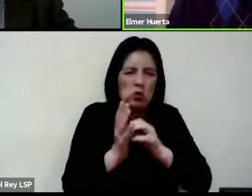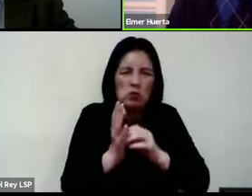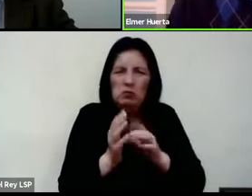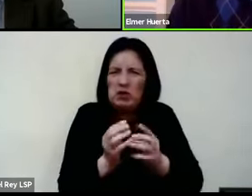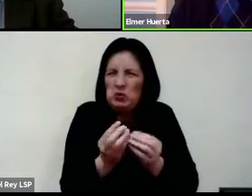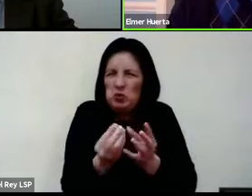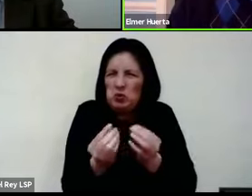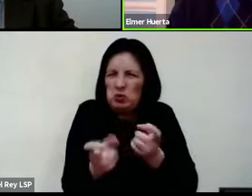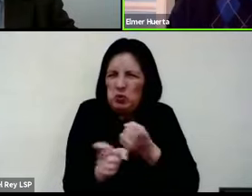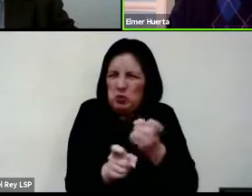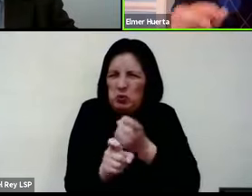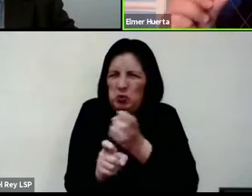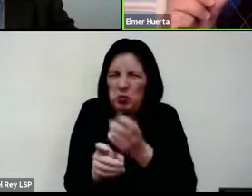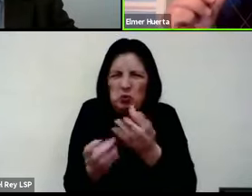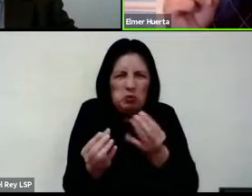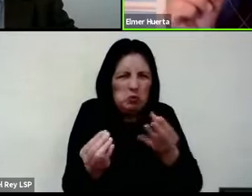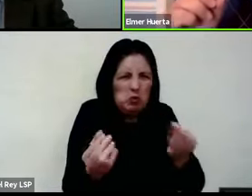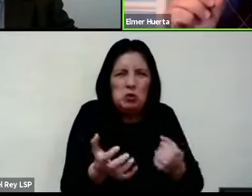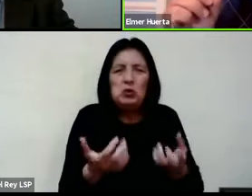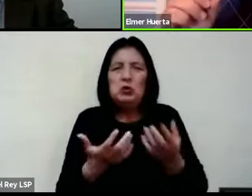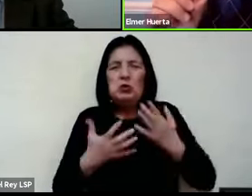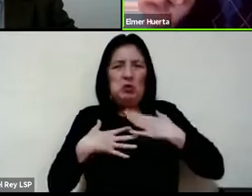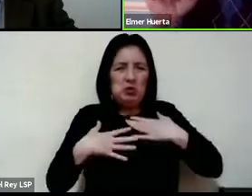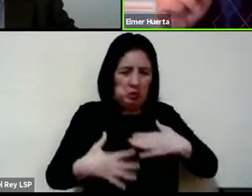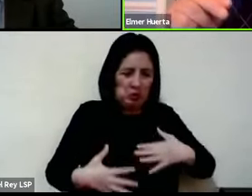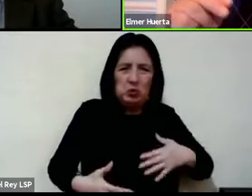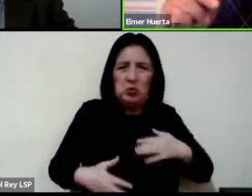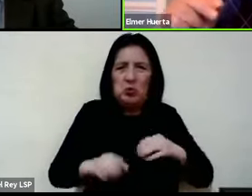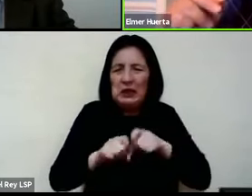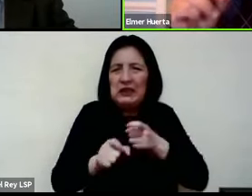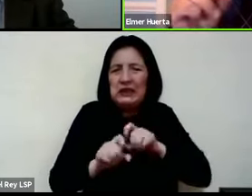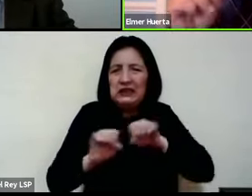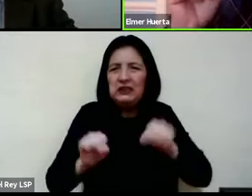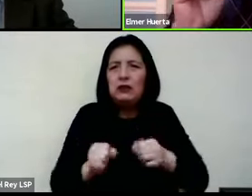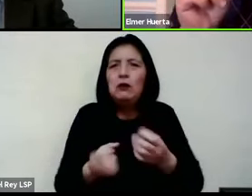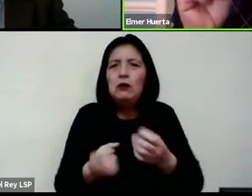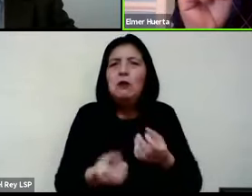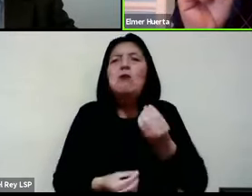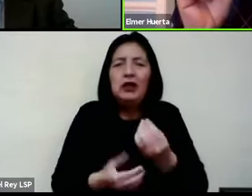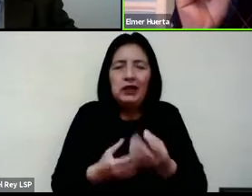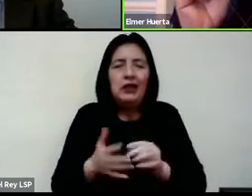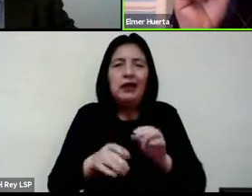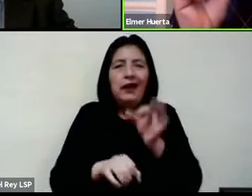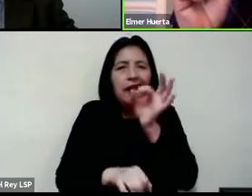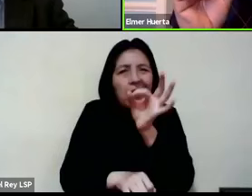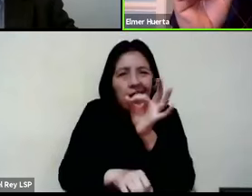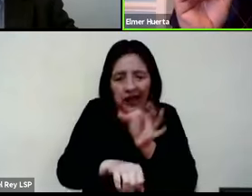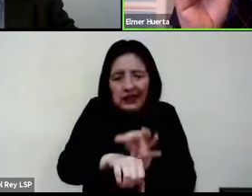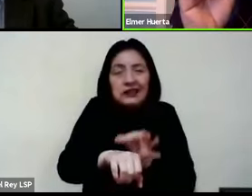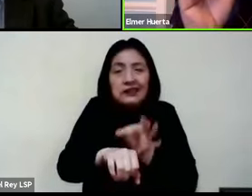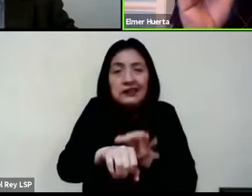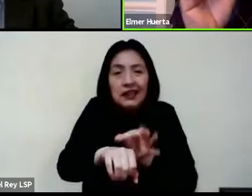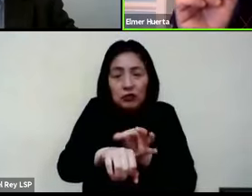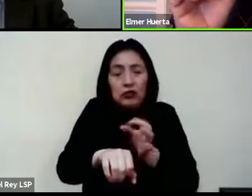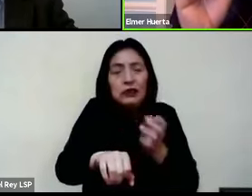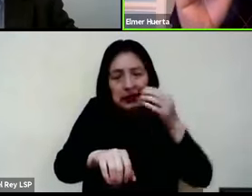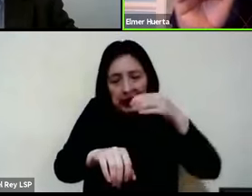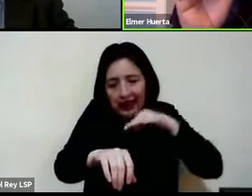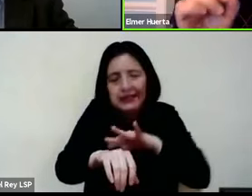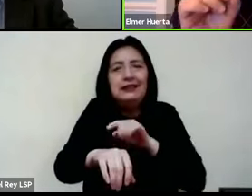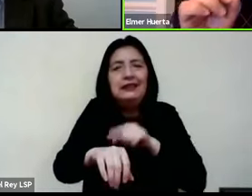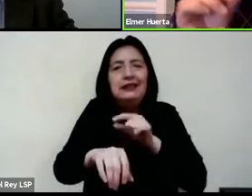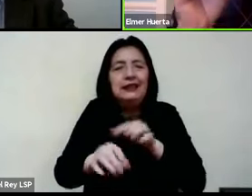multisistémico. Y eso es ¿por qué? Porque este virus ingresa a las células a través de unas puertas especiales que se